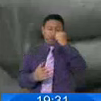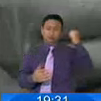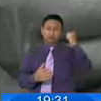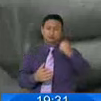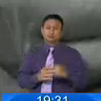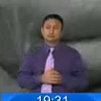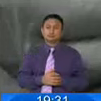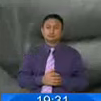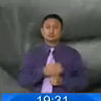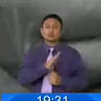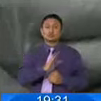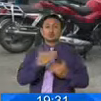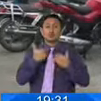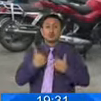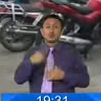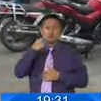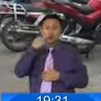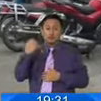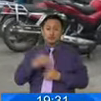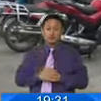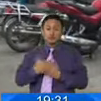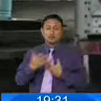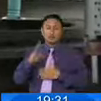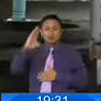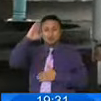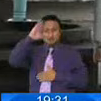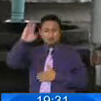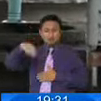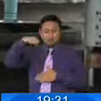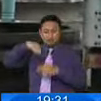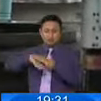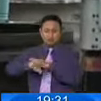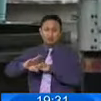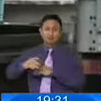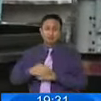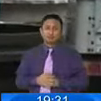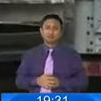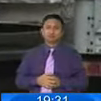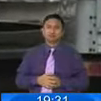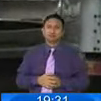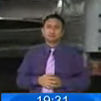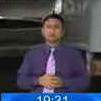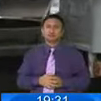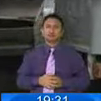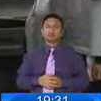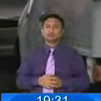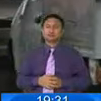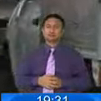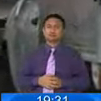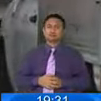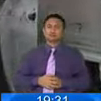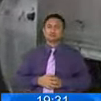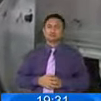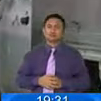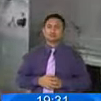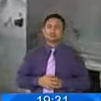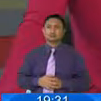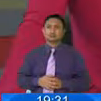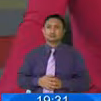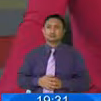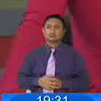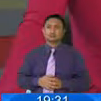El cuerpo de Herrera fue trasladado a la morgue del Cantón Babahoyo. Desde Los Ríos, informó Odette